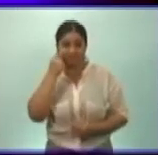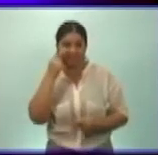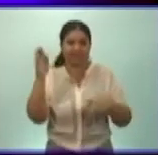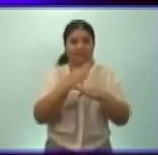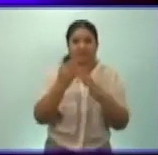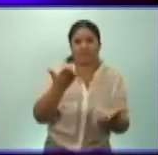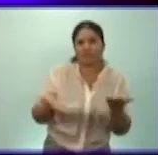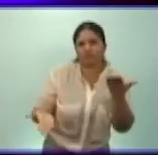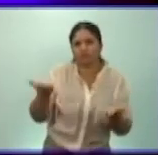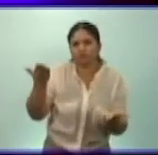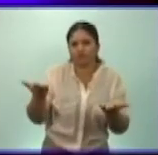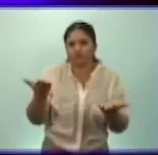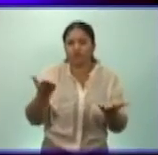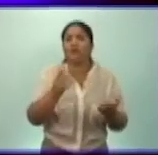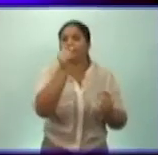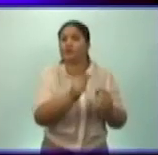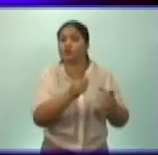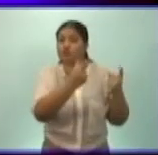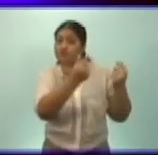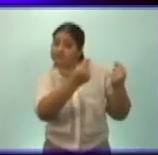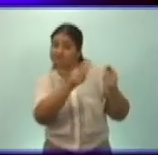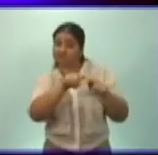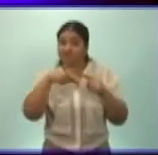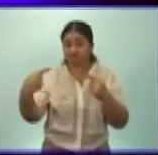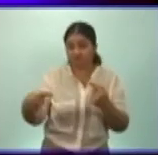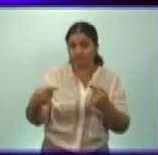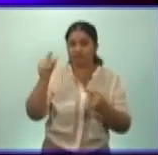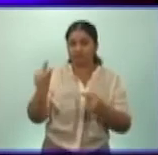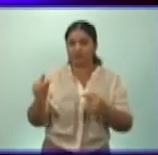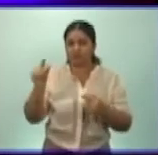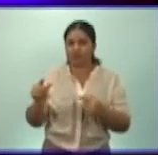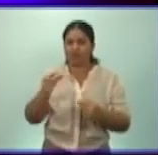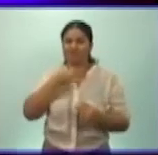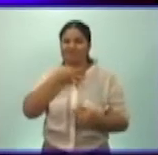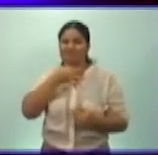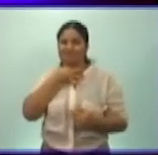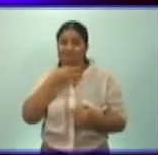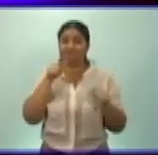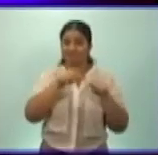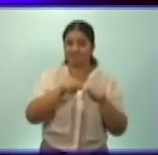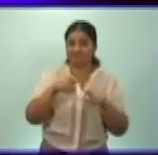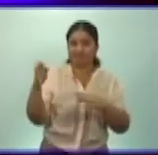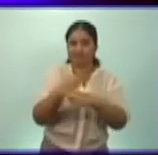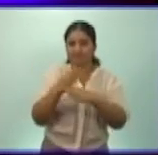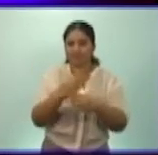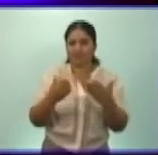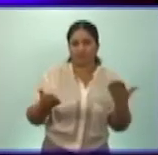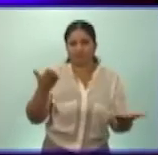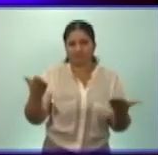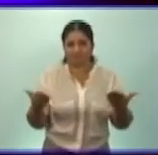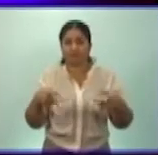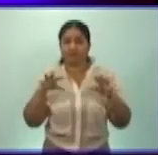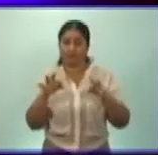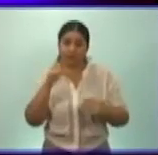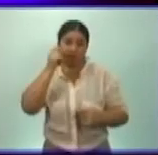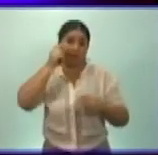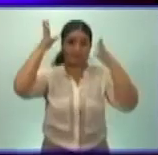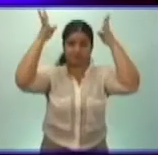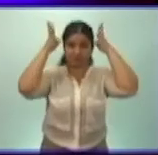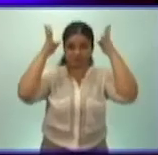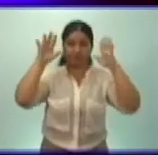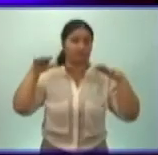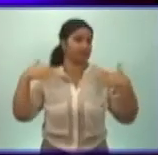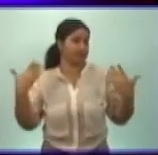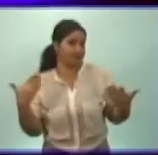Molière en esta obra y a la apariencia del personaje, el rey prohibió